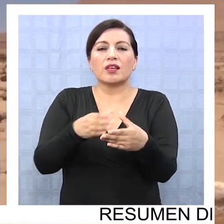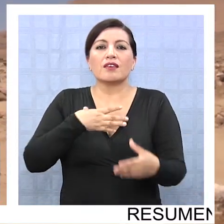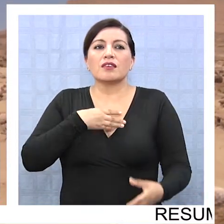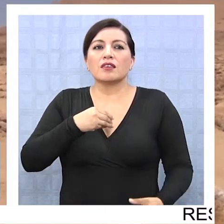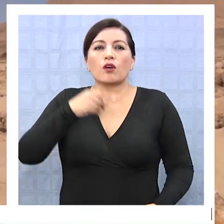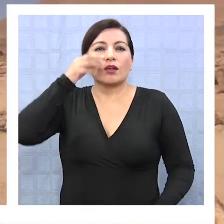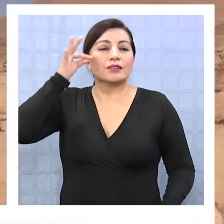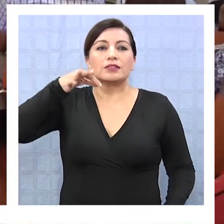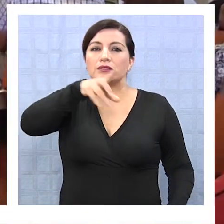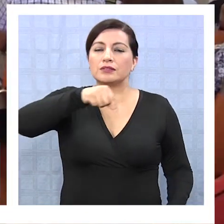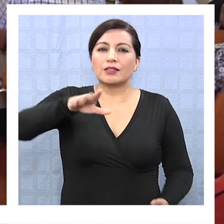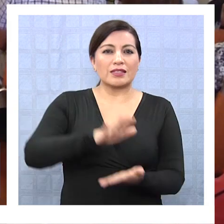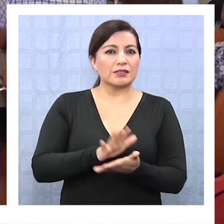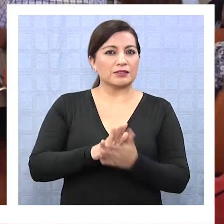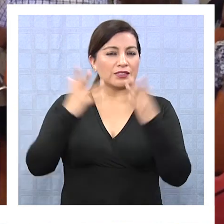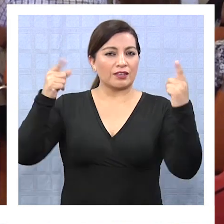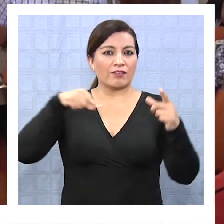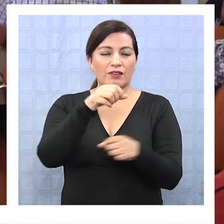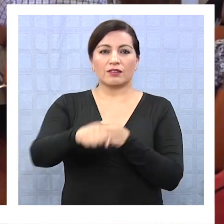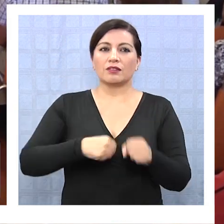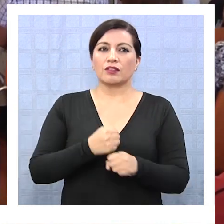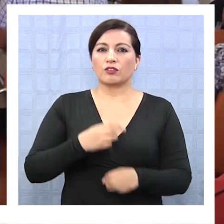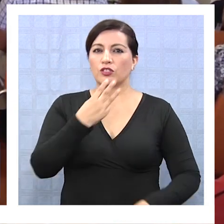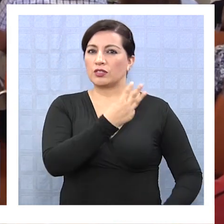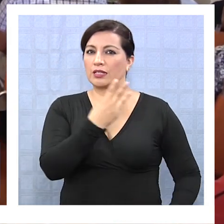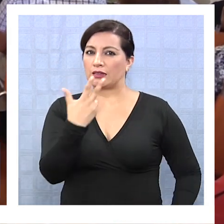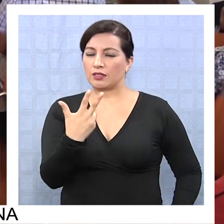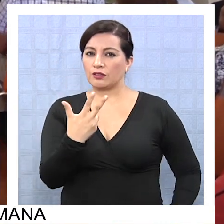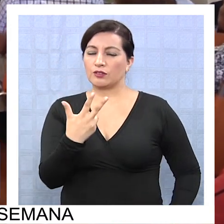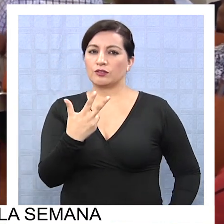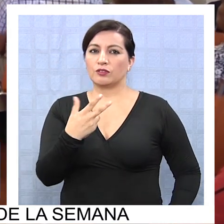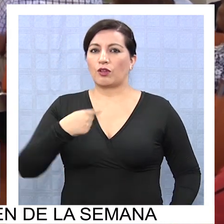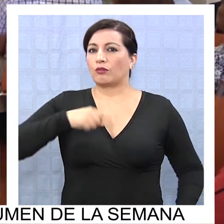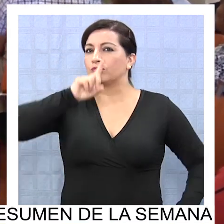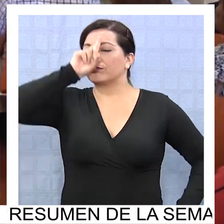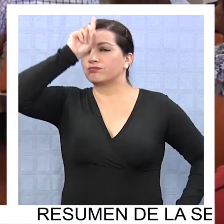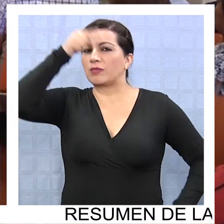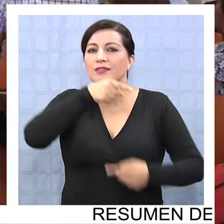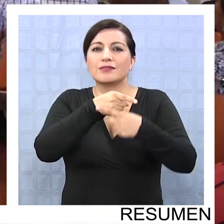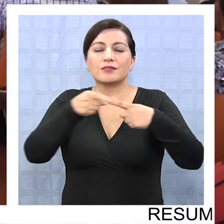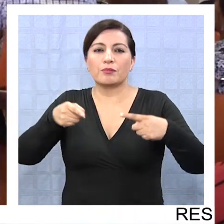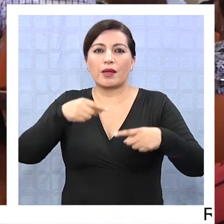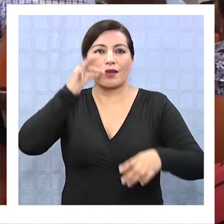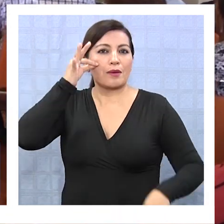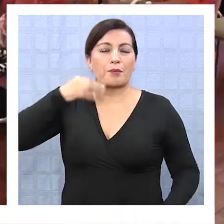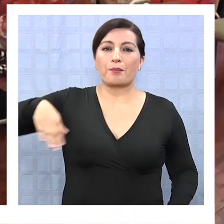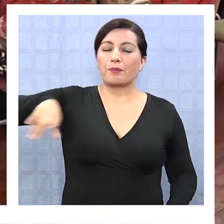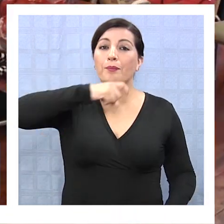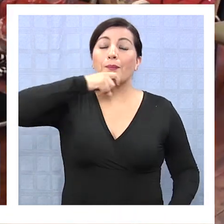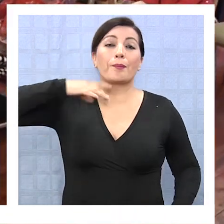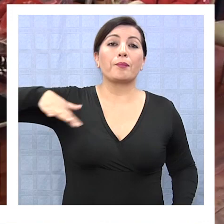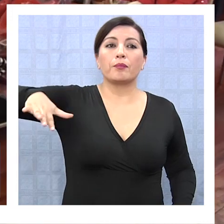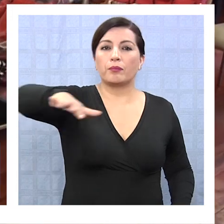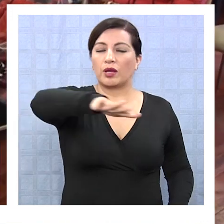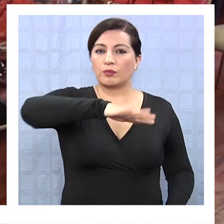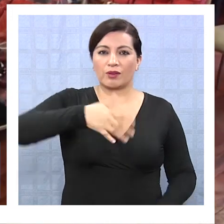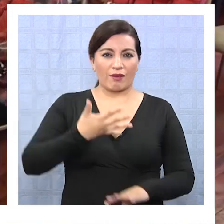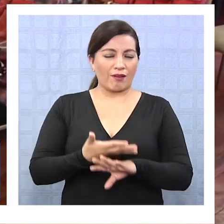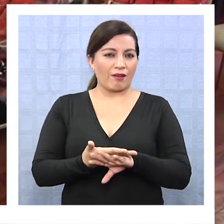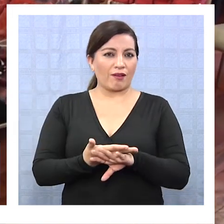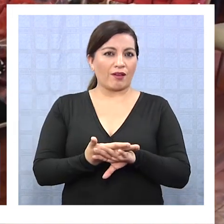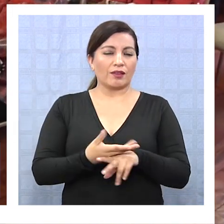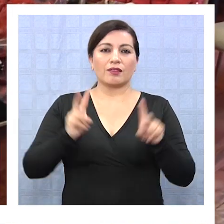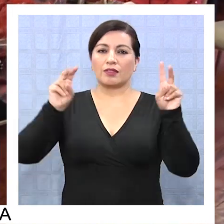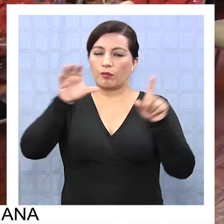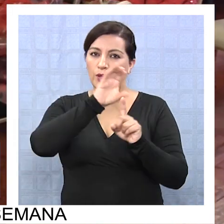Corporación Hijos del Salitre celebran este año la versión 38 de la tradicional Semana Pampina, dando cabida